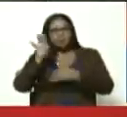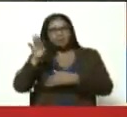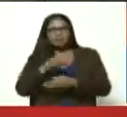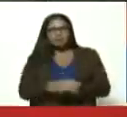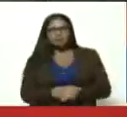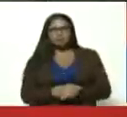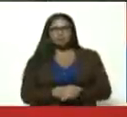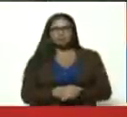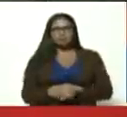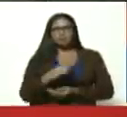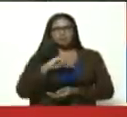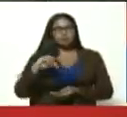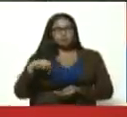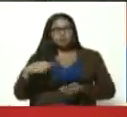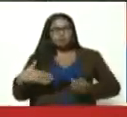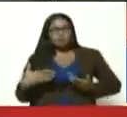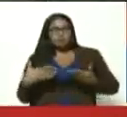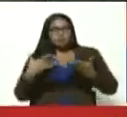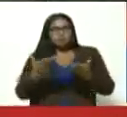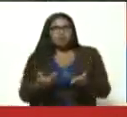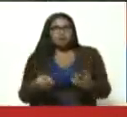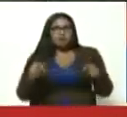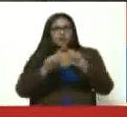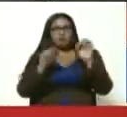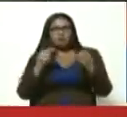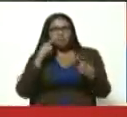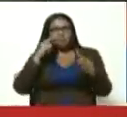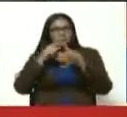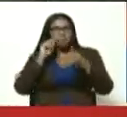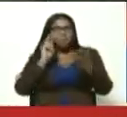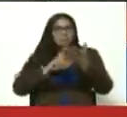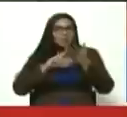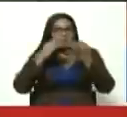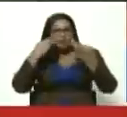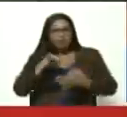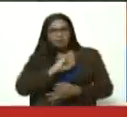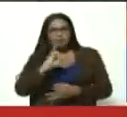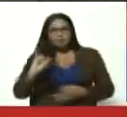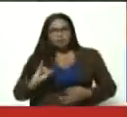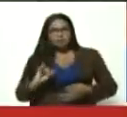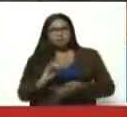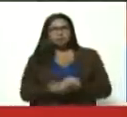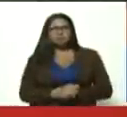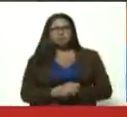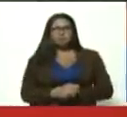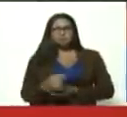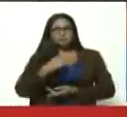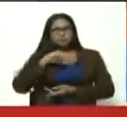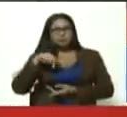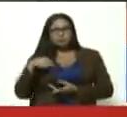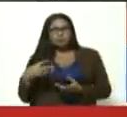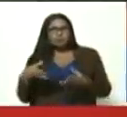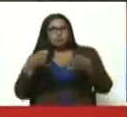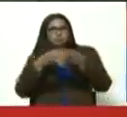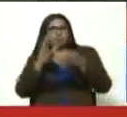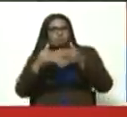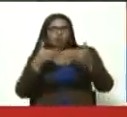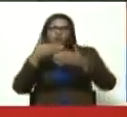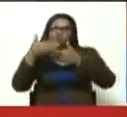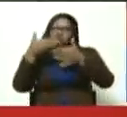darnos la y verdadera independencia bueno hemos estado reunidos conversando